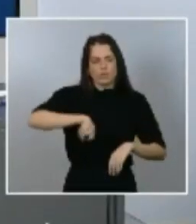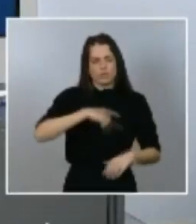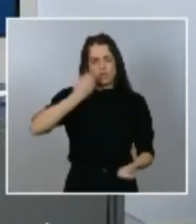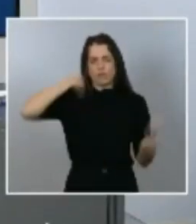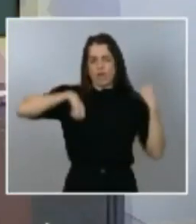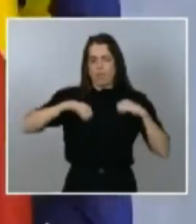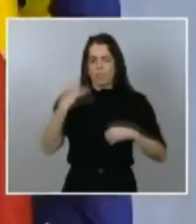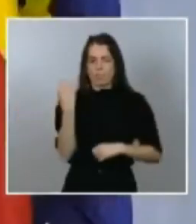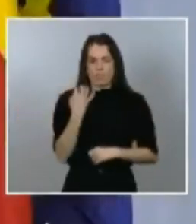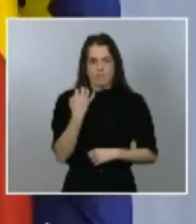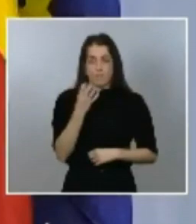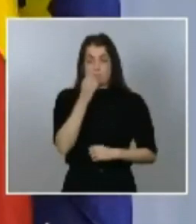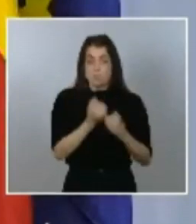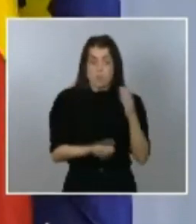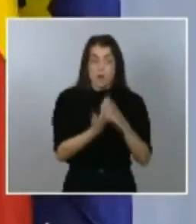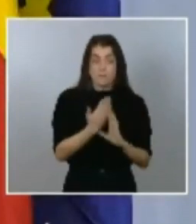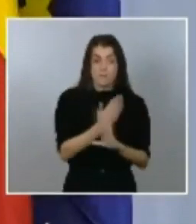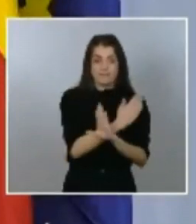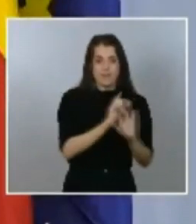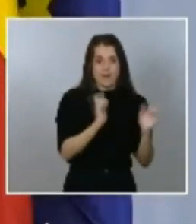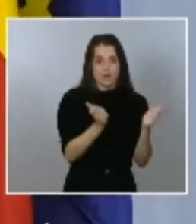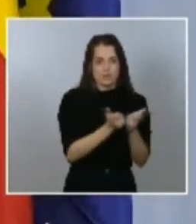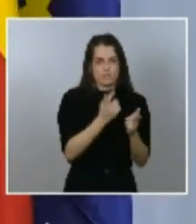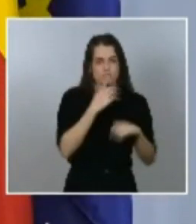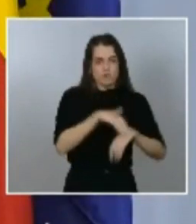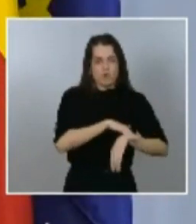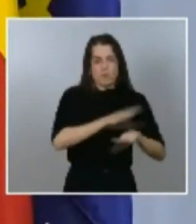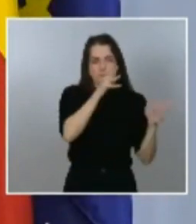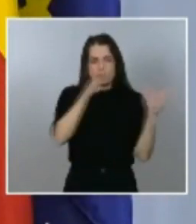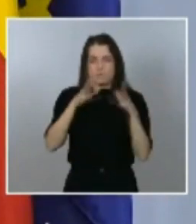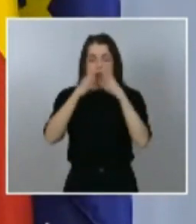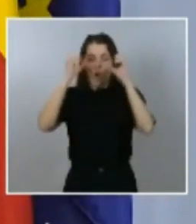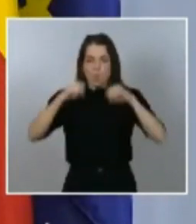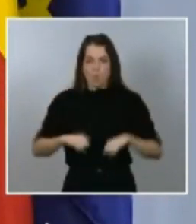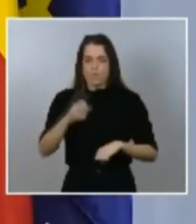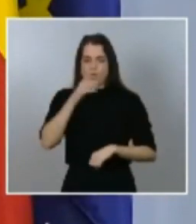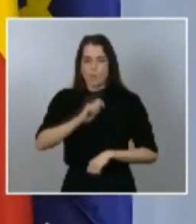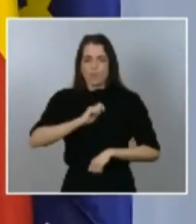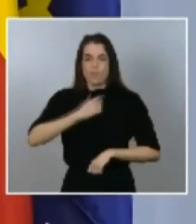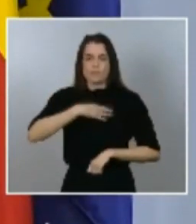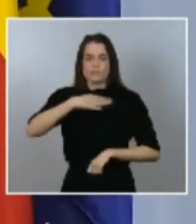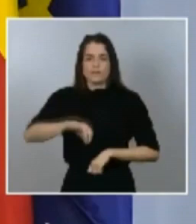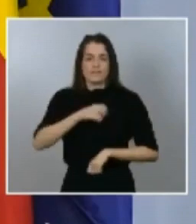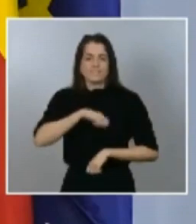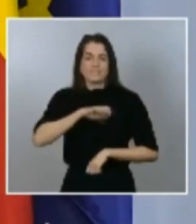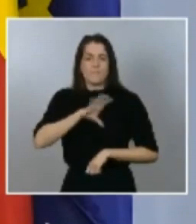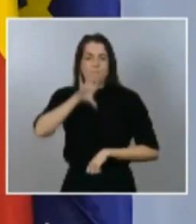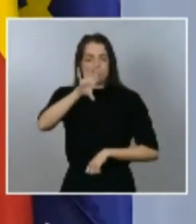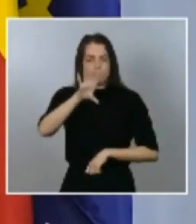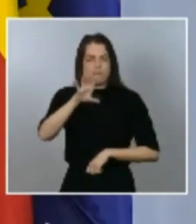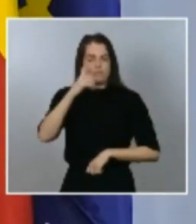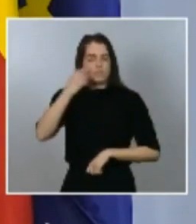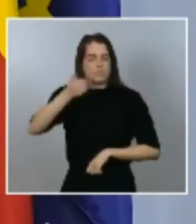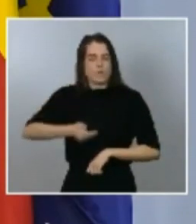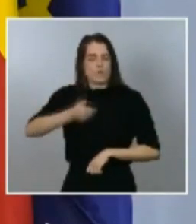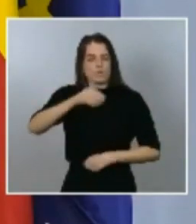Que esta mañana el Consejo de Ministros haya aprobado el acuerdo que posibilita que nuestro país adquiera una importante cantidad